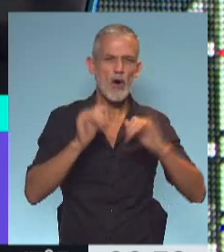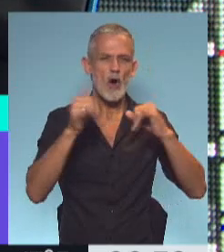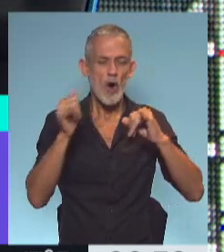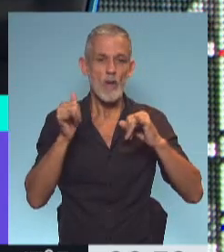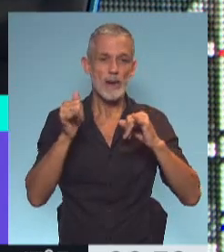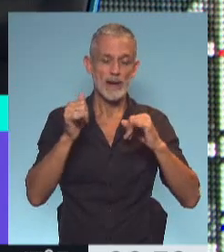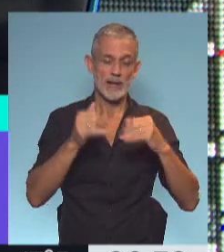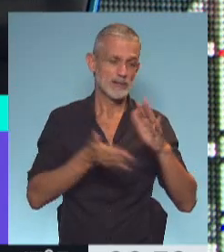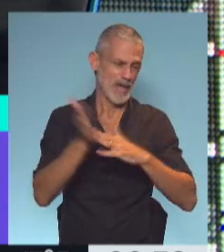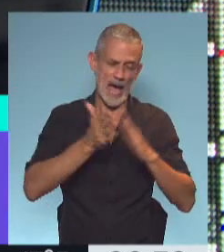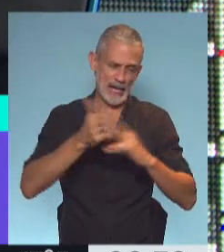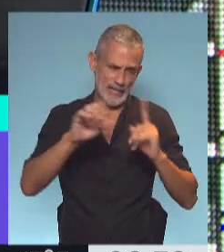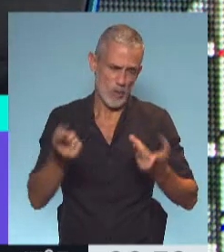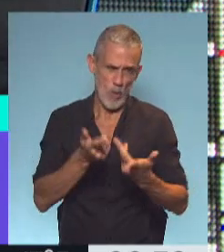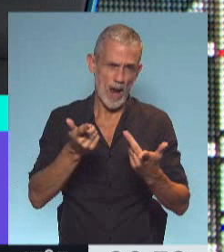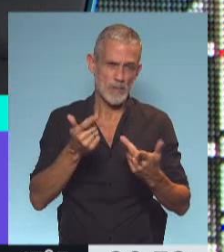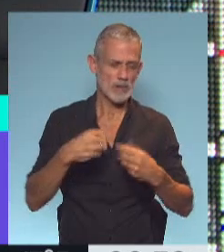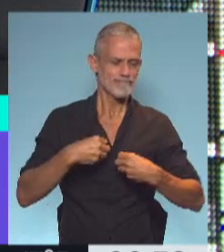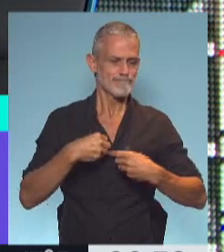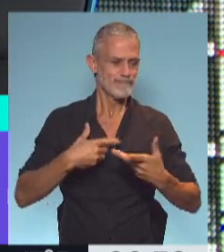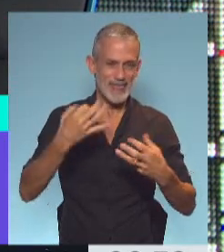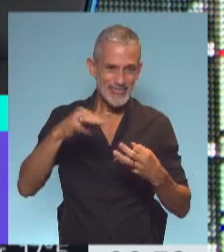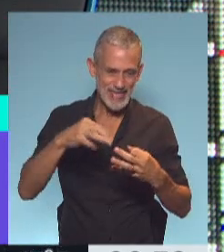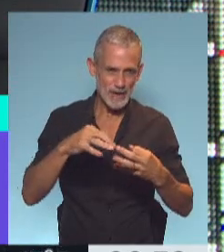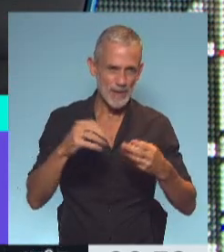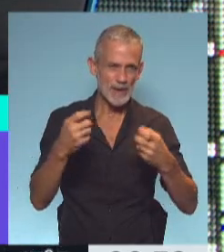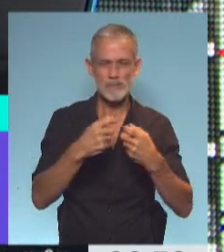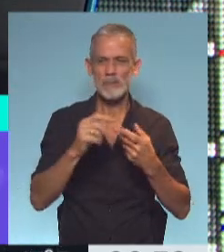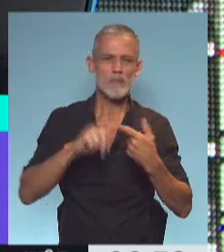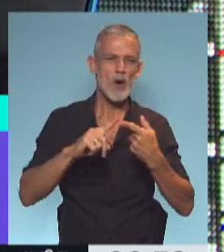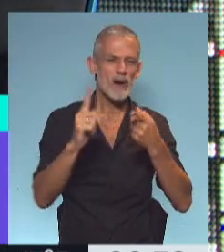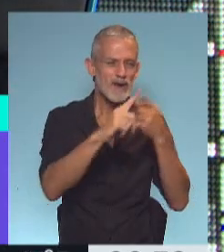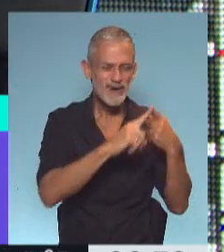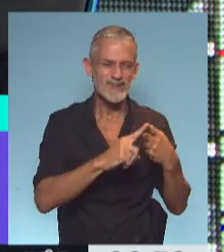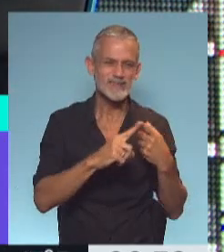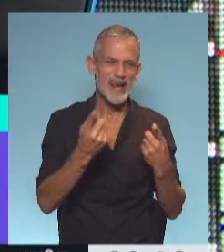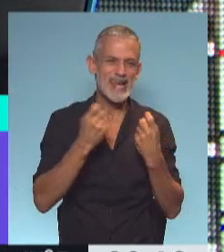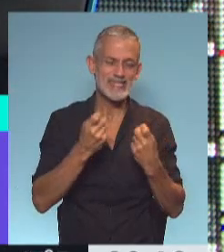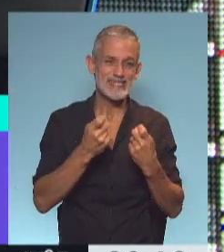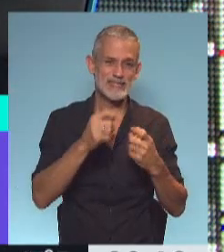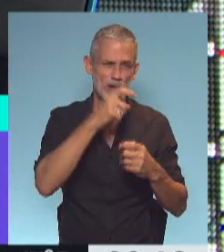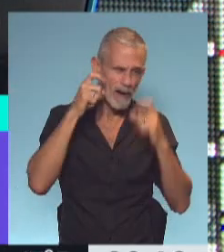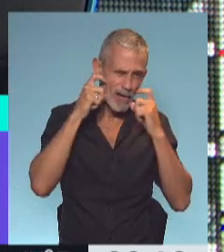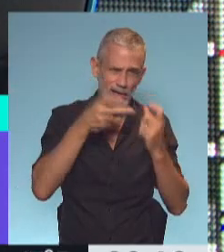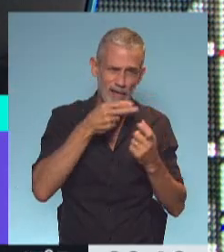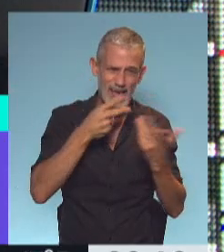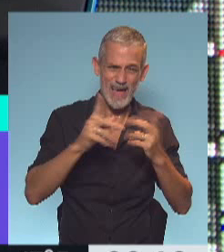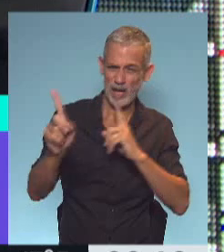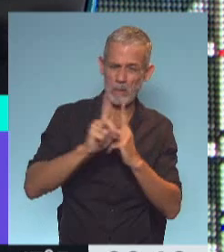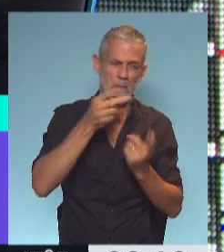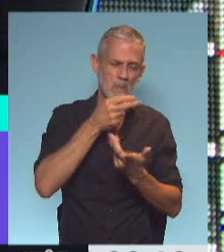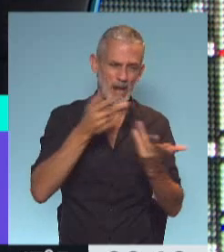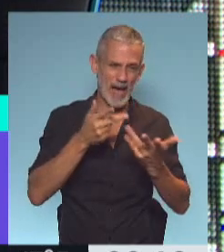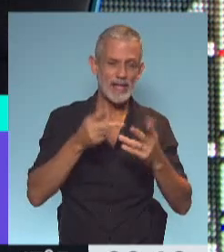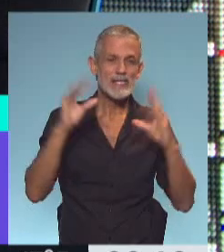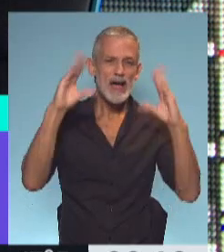otra manera salen, porque tiene que ver también con su socialización, muchas veces sin los barbijos, ¿no? Sin la distancia. Sí. ¿Cerrar